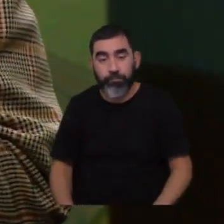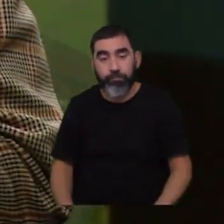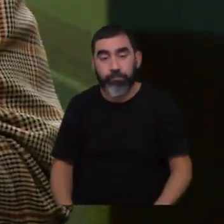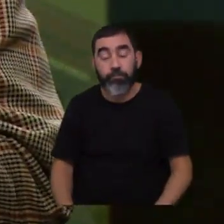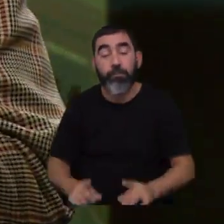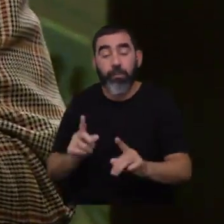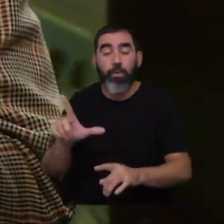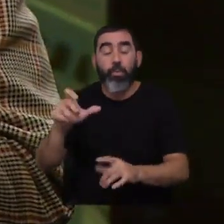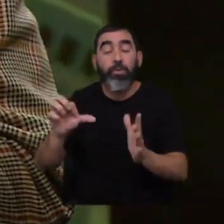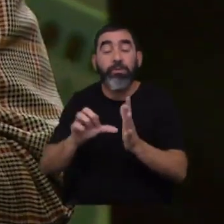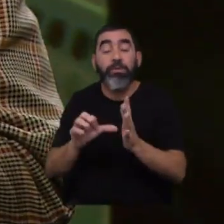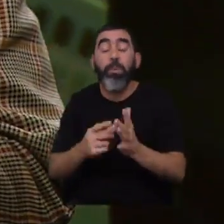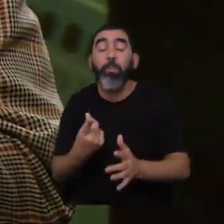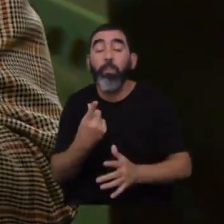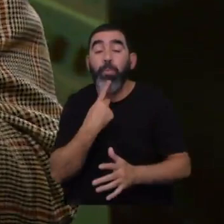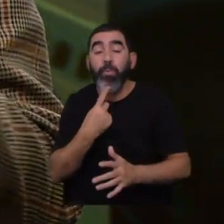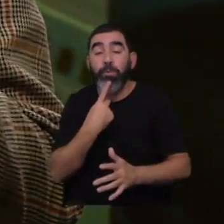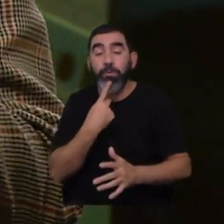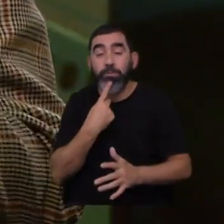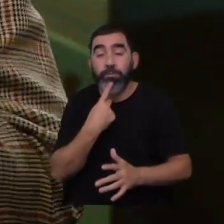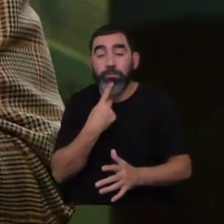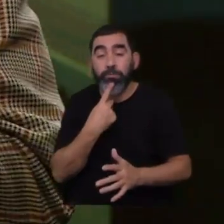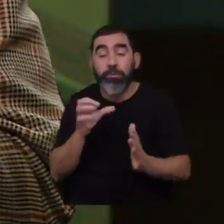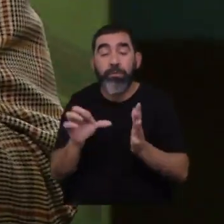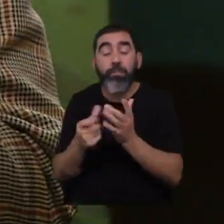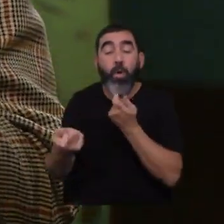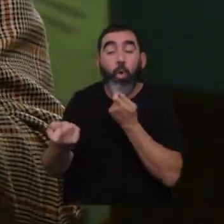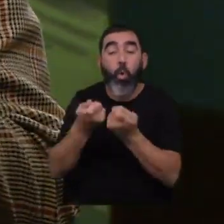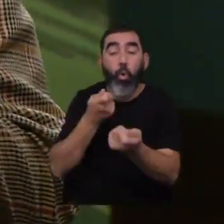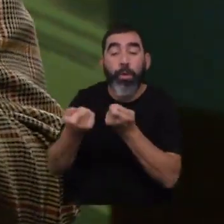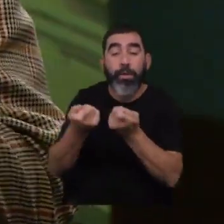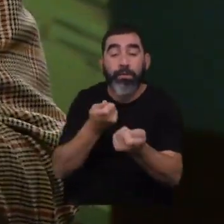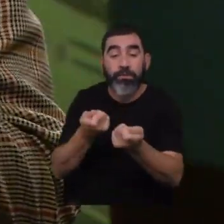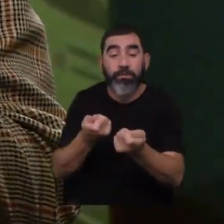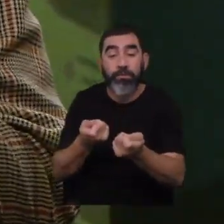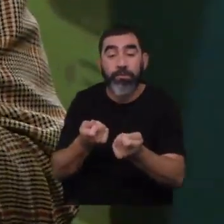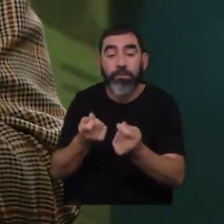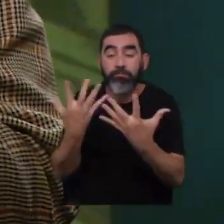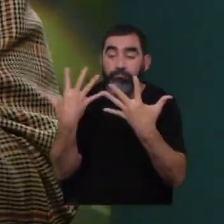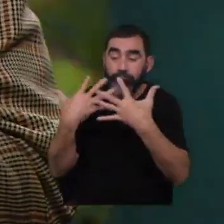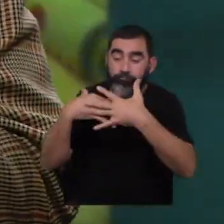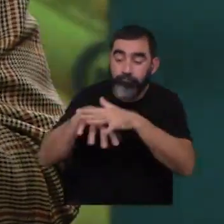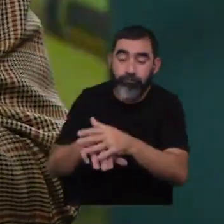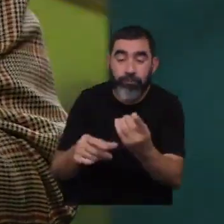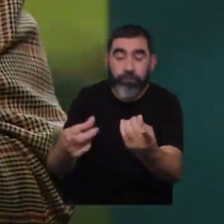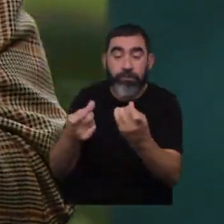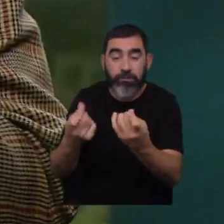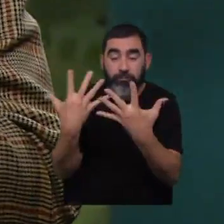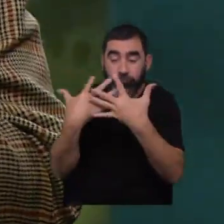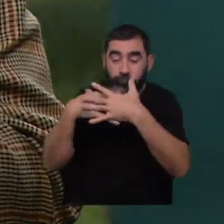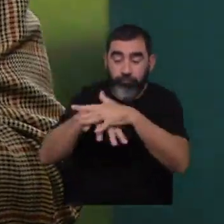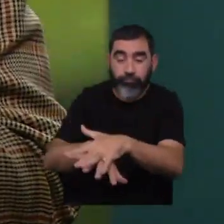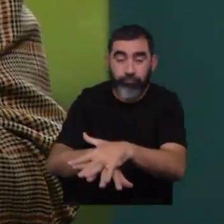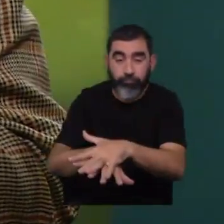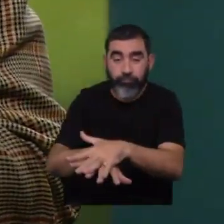con, sin duda, el sistema político y el sistema de gobernanza. O sea, todo eso tiene que estar integrado, tiene que estar conducido, que